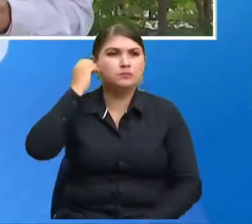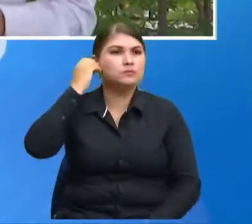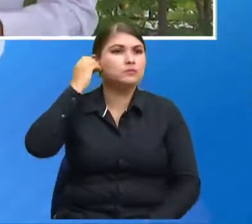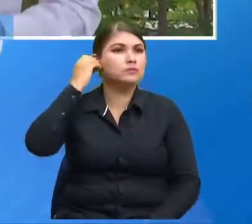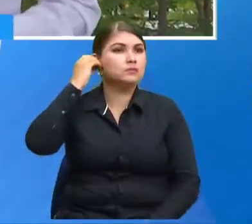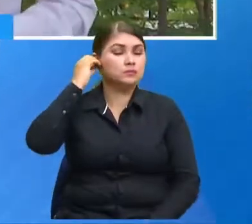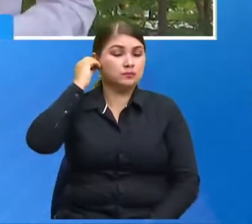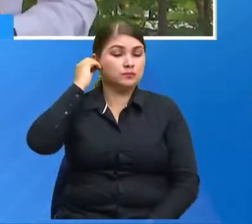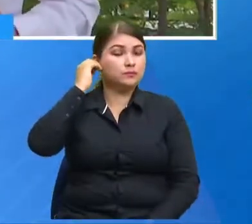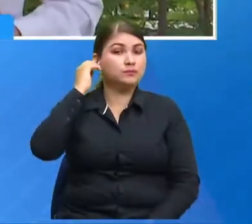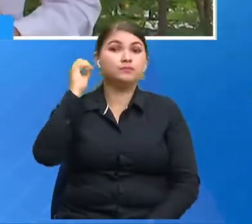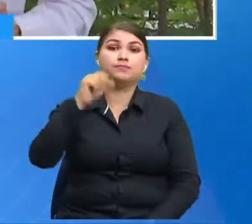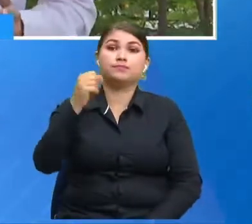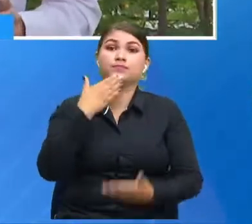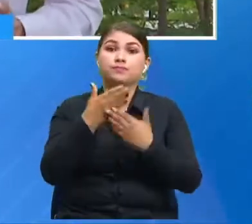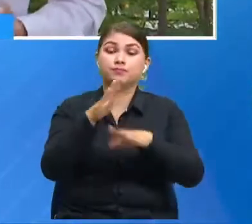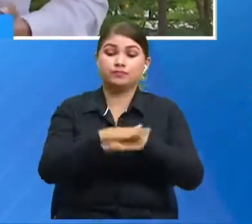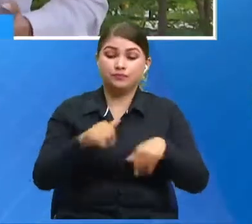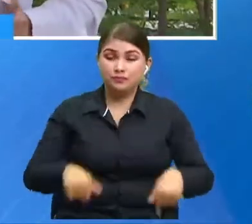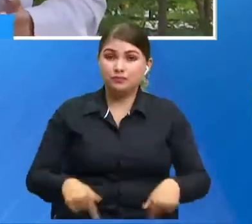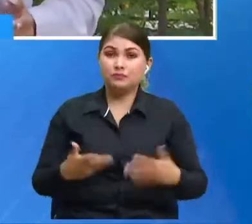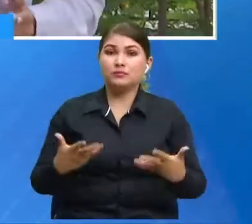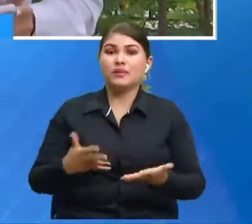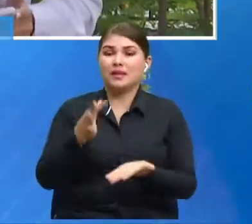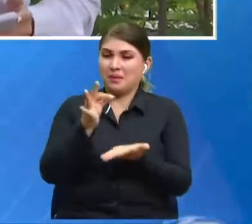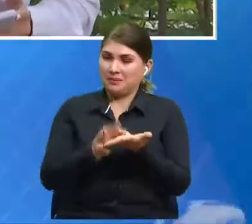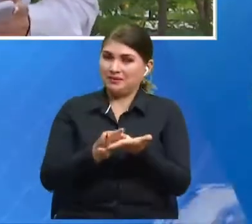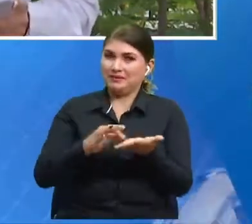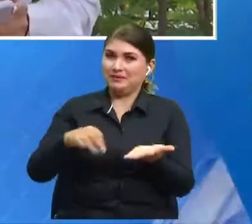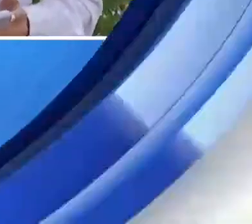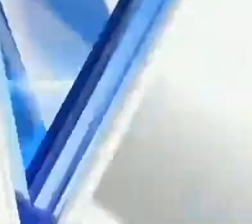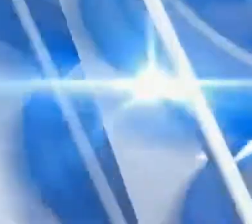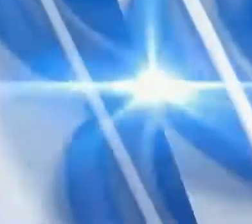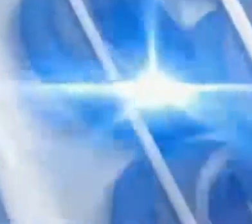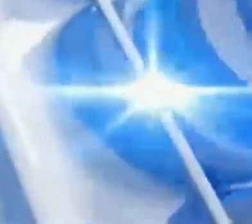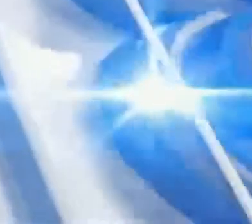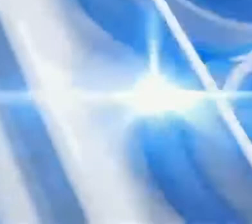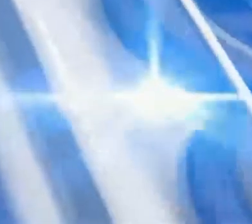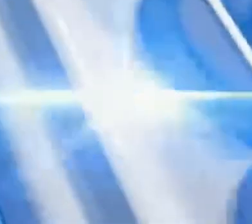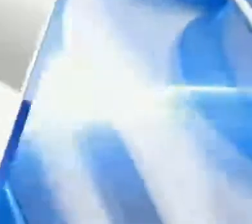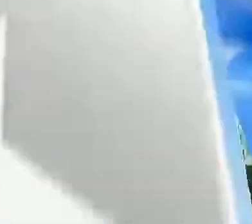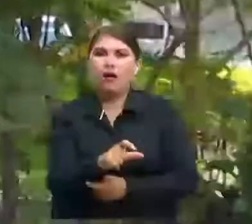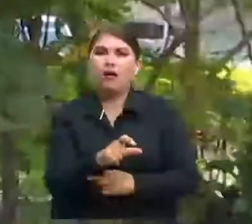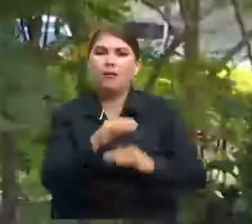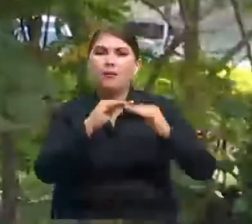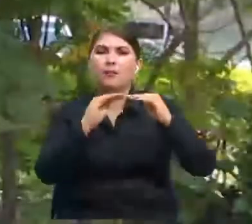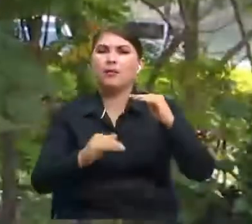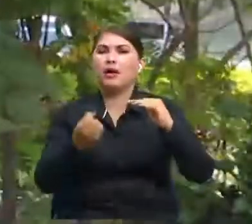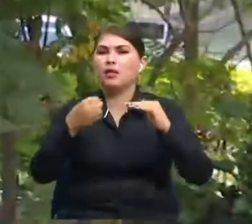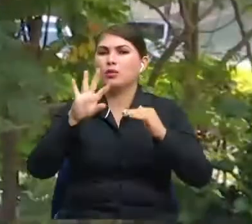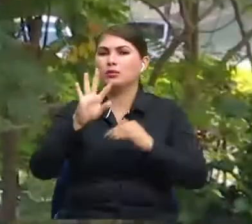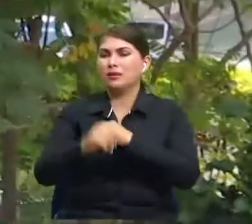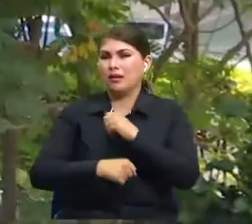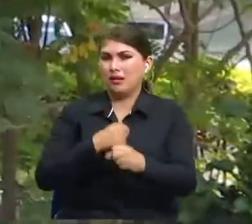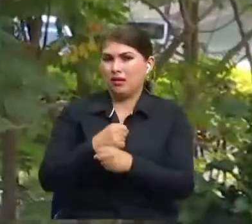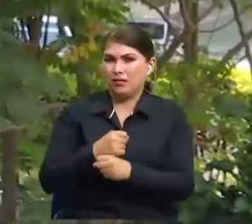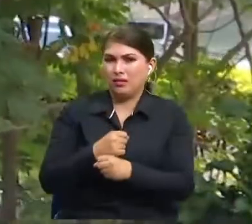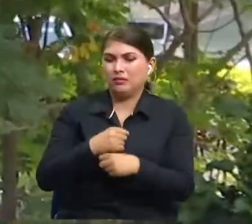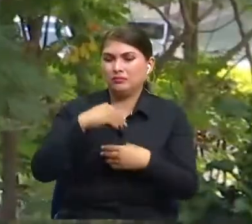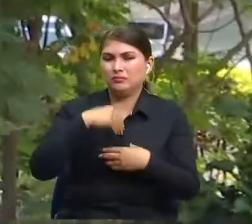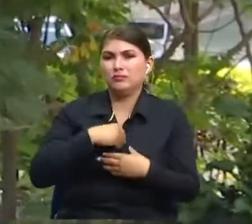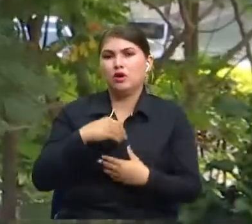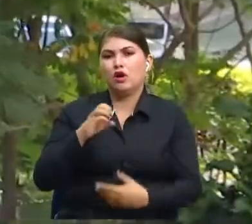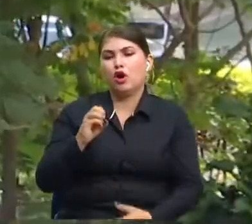Así es, buenas tardes, pues los saludo desde la capital santandereana, donde conocimos el caso de una menor de 14 años quien padece